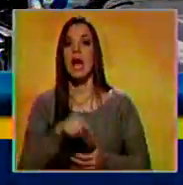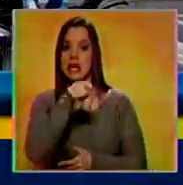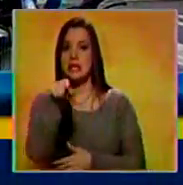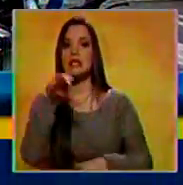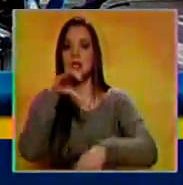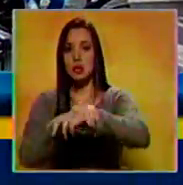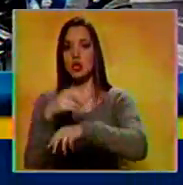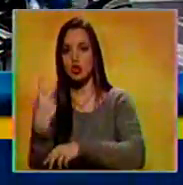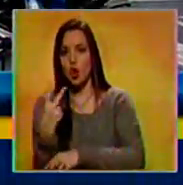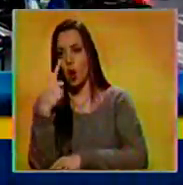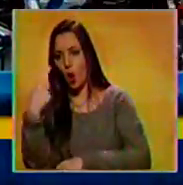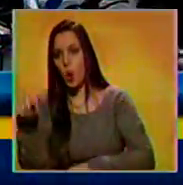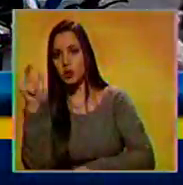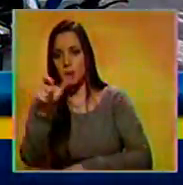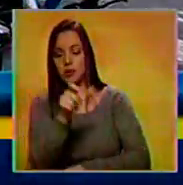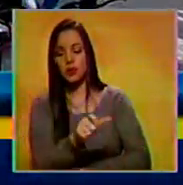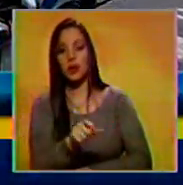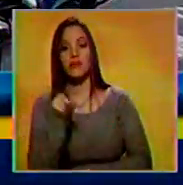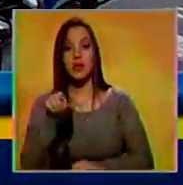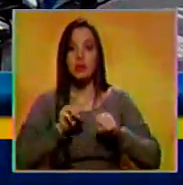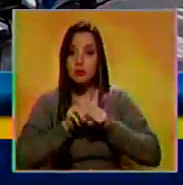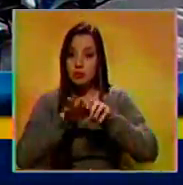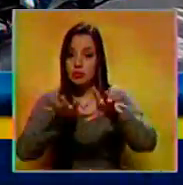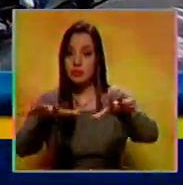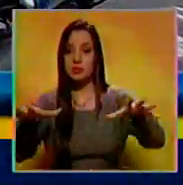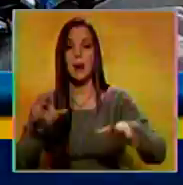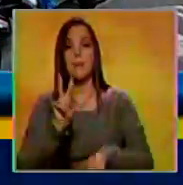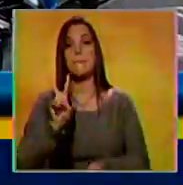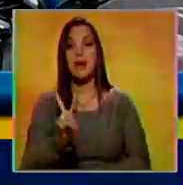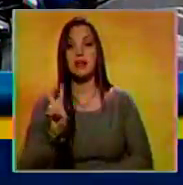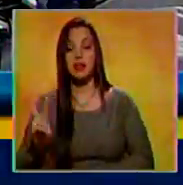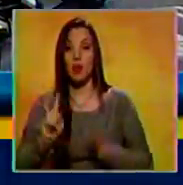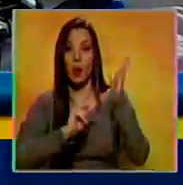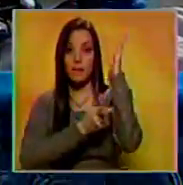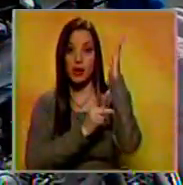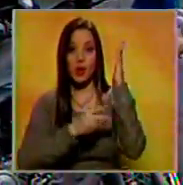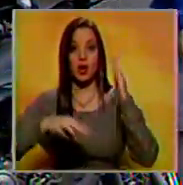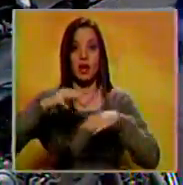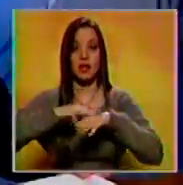Indicó que continuarán desplegados en las 22 parroquias del municipio Libertador.